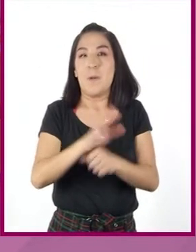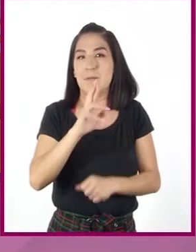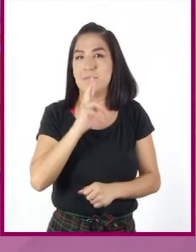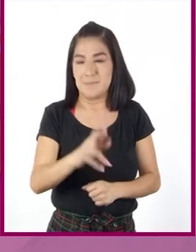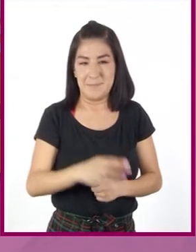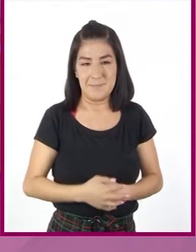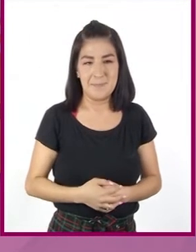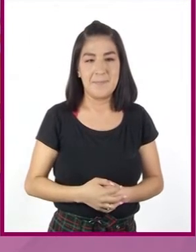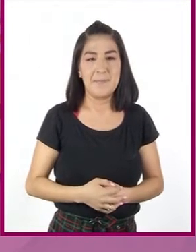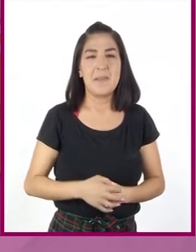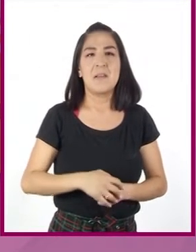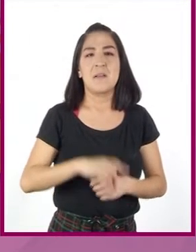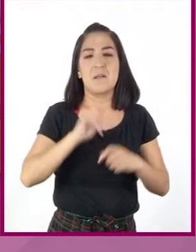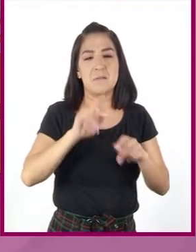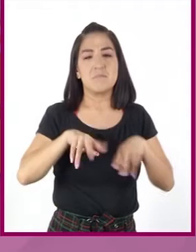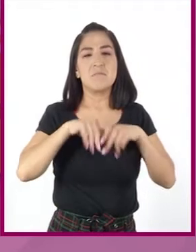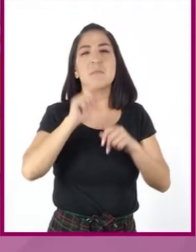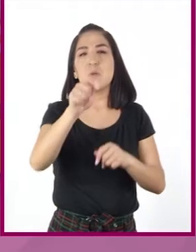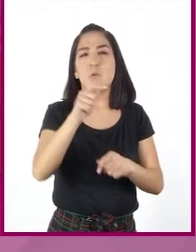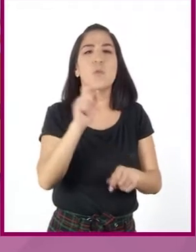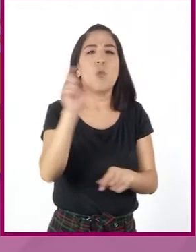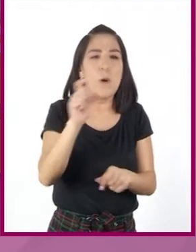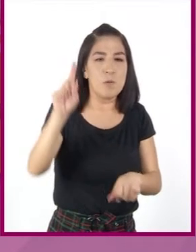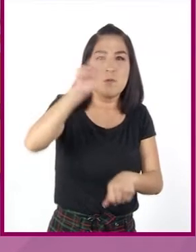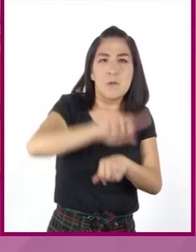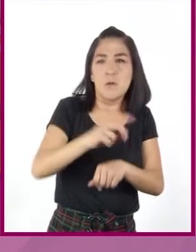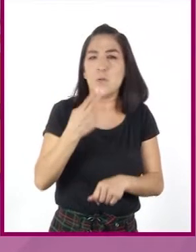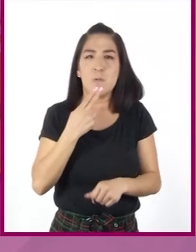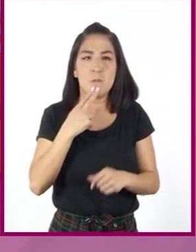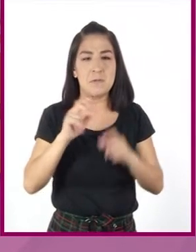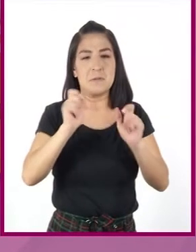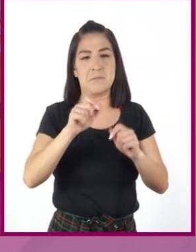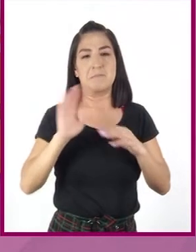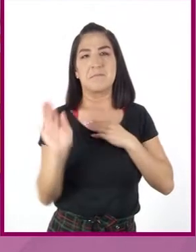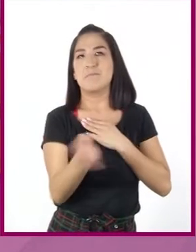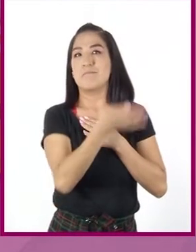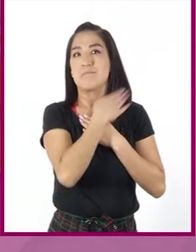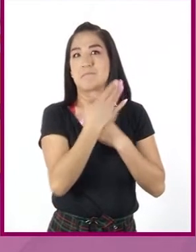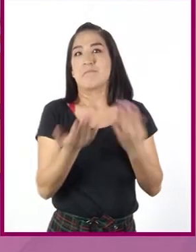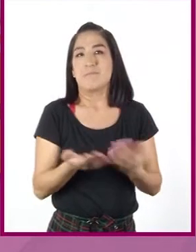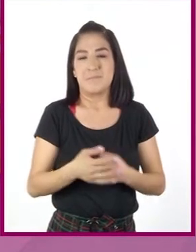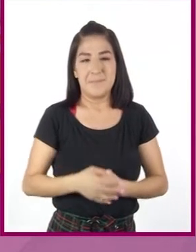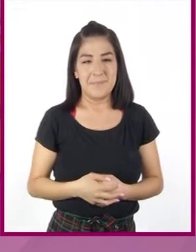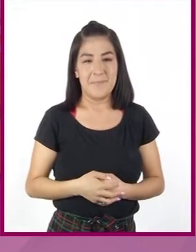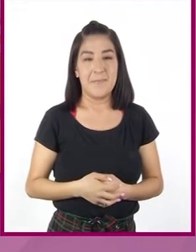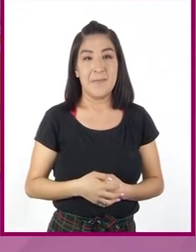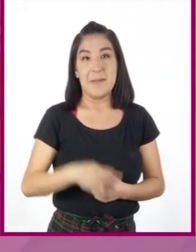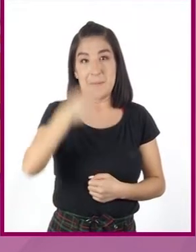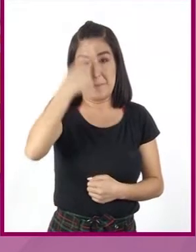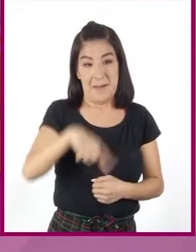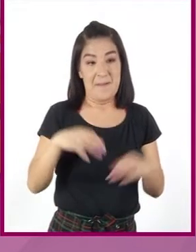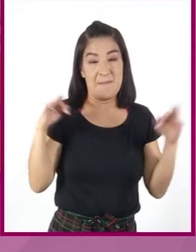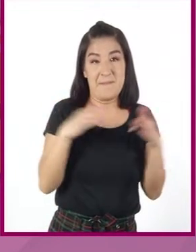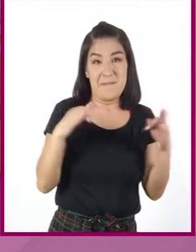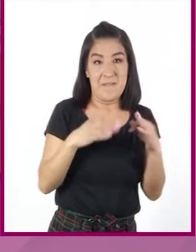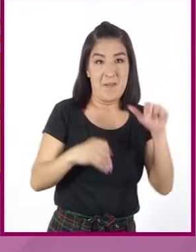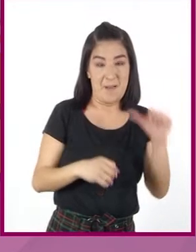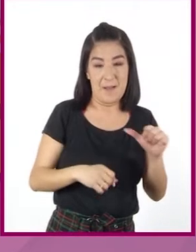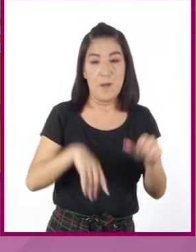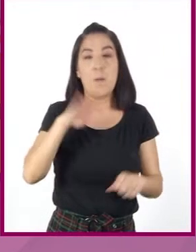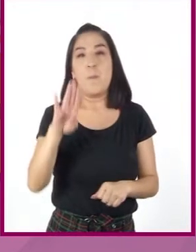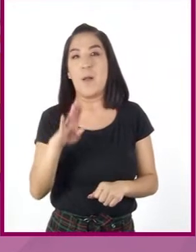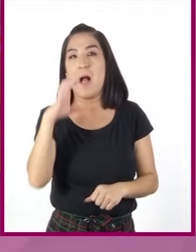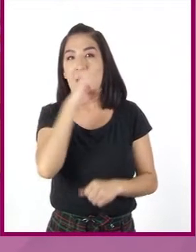¿En qué situación usarían la siguiente prenda de vestir? Opción A, frío. Opción B,